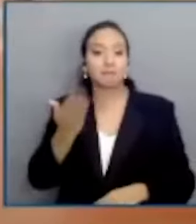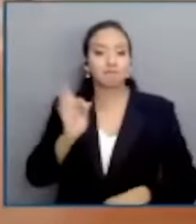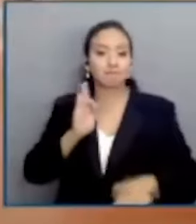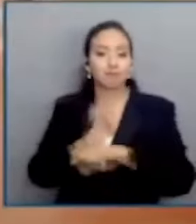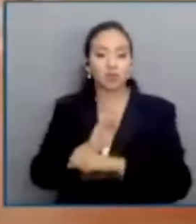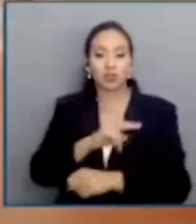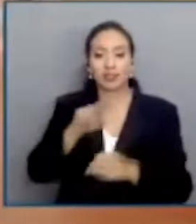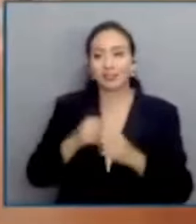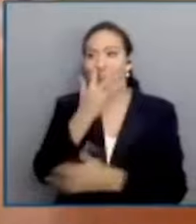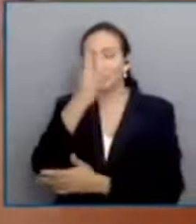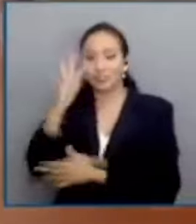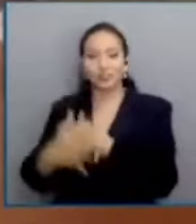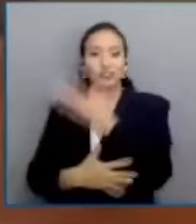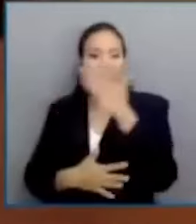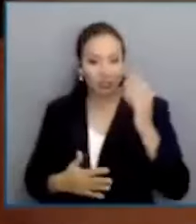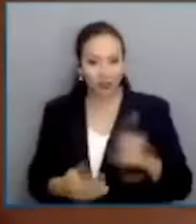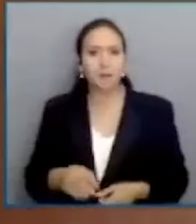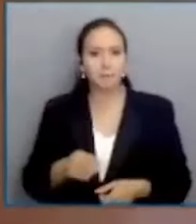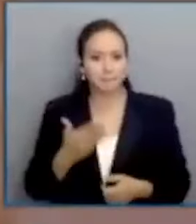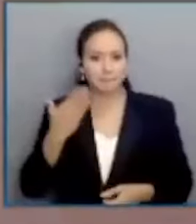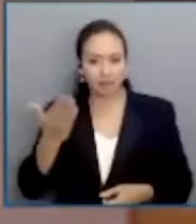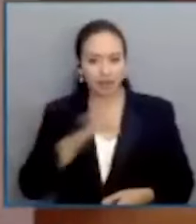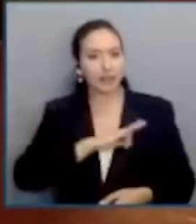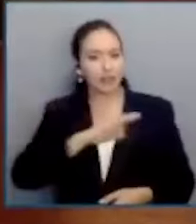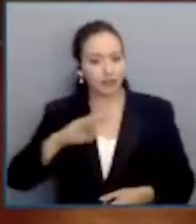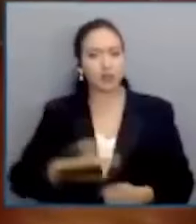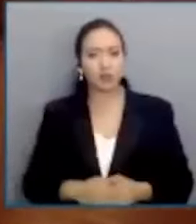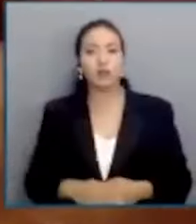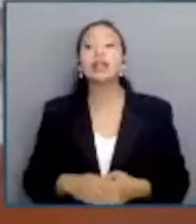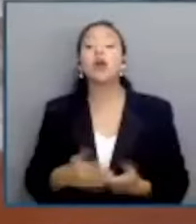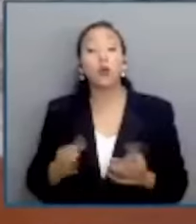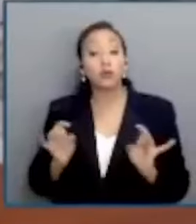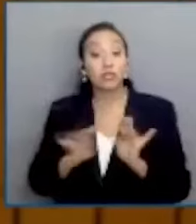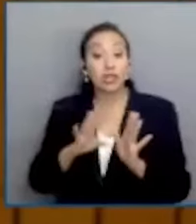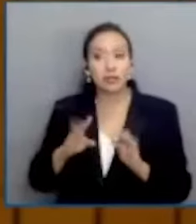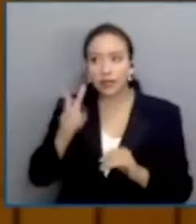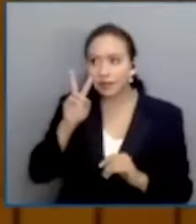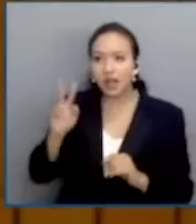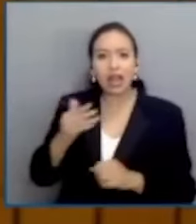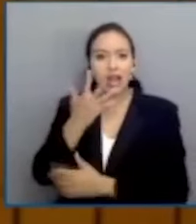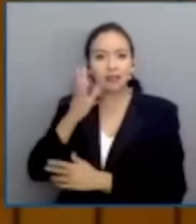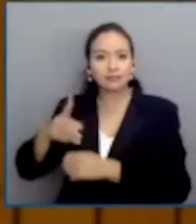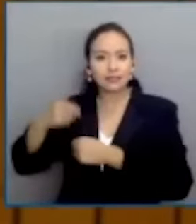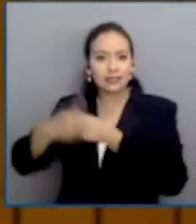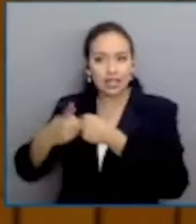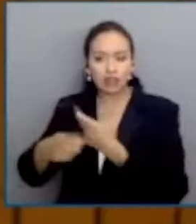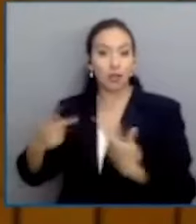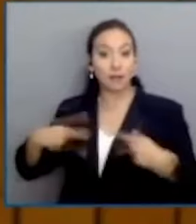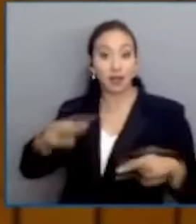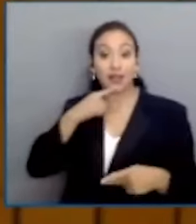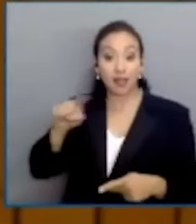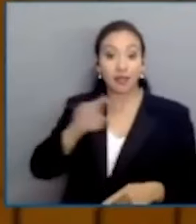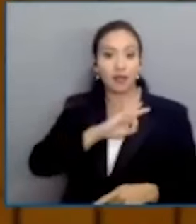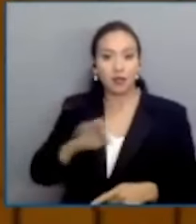de la prueba a quienes pueden ser los posibles causantes del daño o la autoridad que lo permite. Así lo indicó la directora general